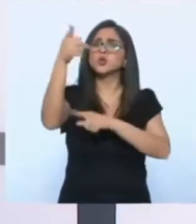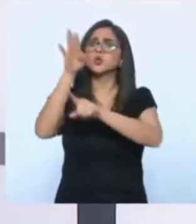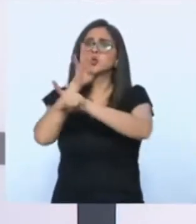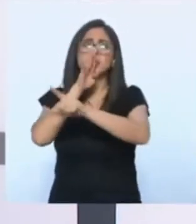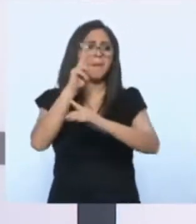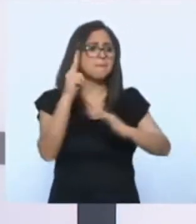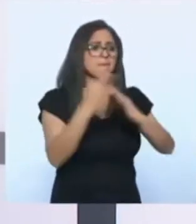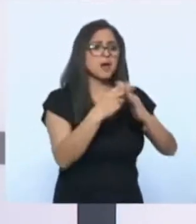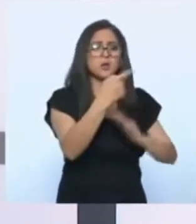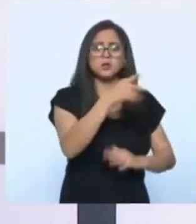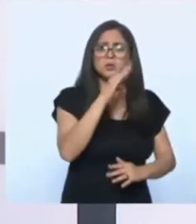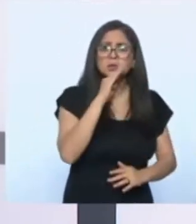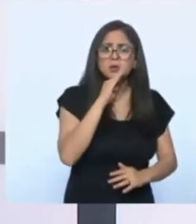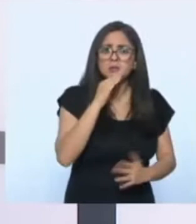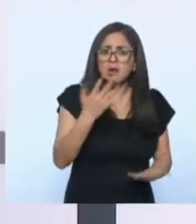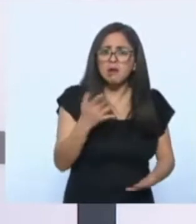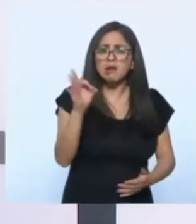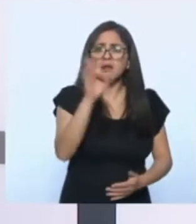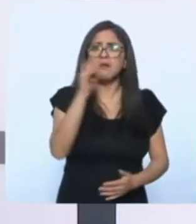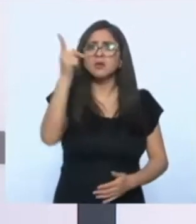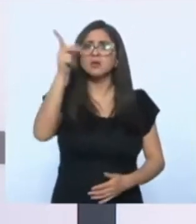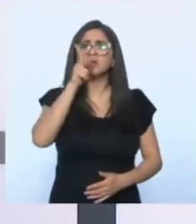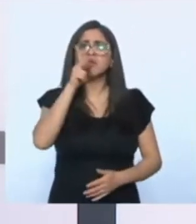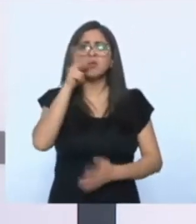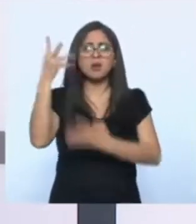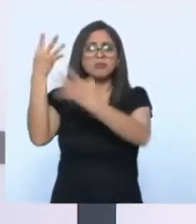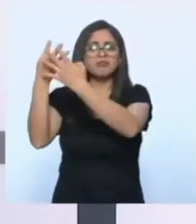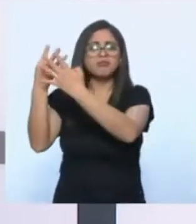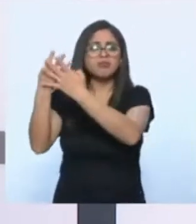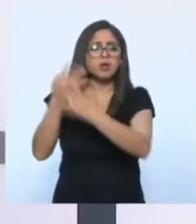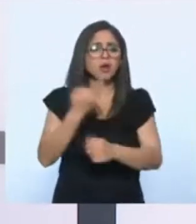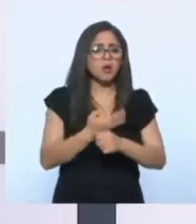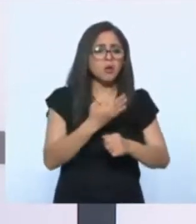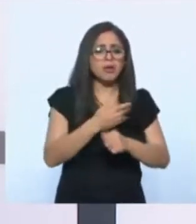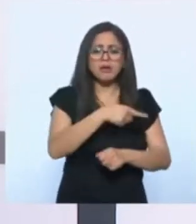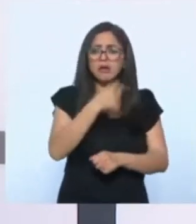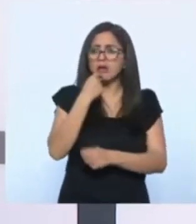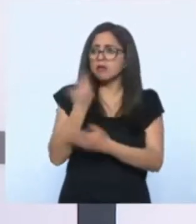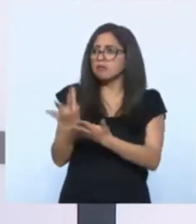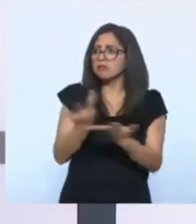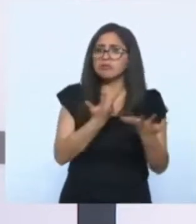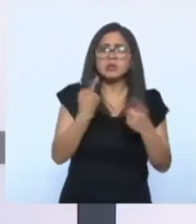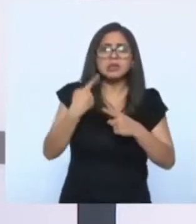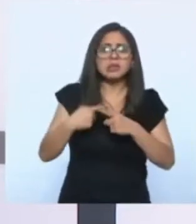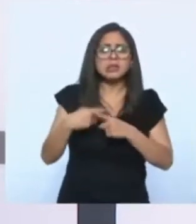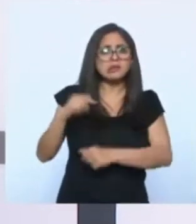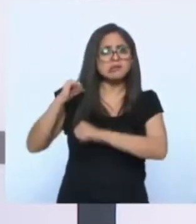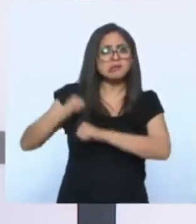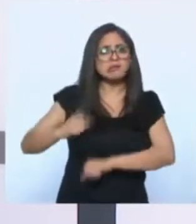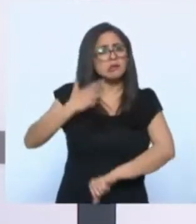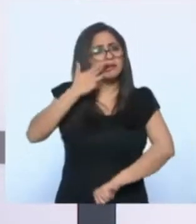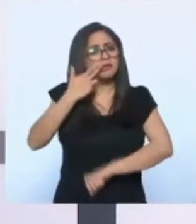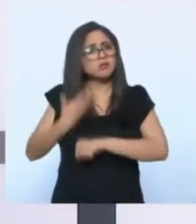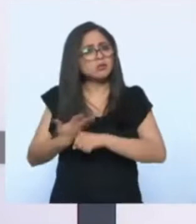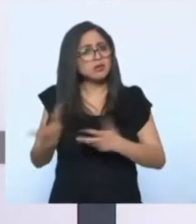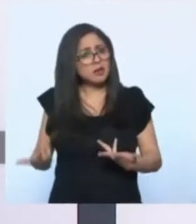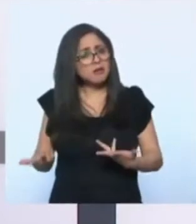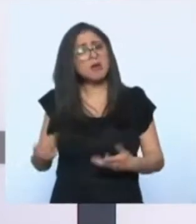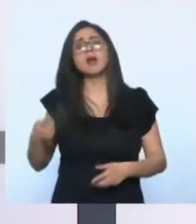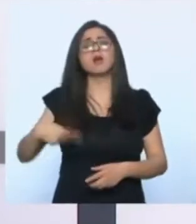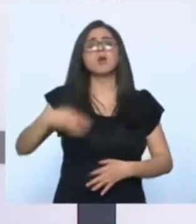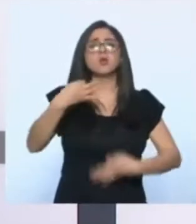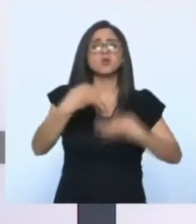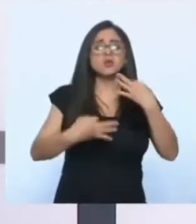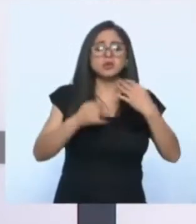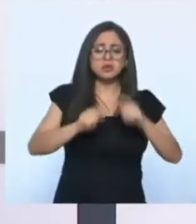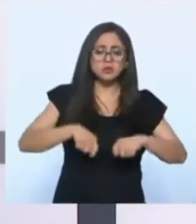papá está a lo mejor en la cárcel y los niños quedan en completo abandono. Y la justicia restaurativa a la que tendríamos